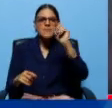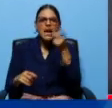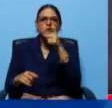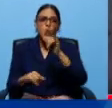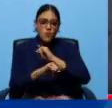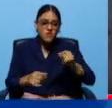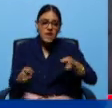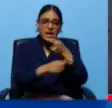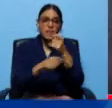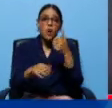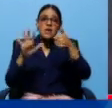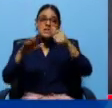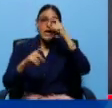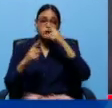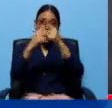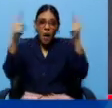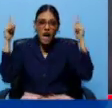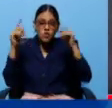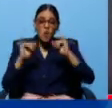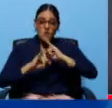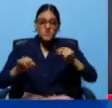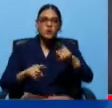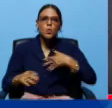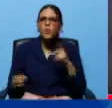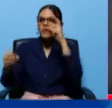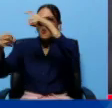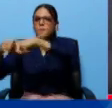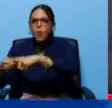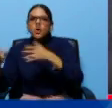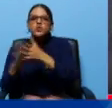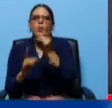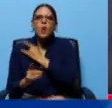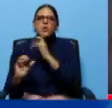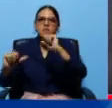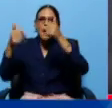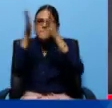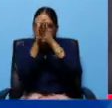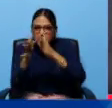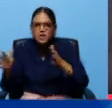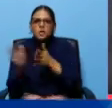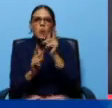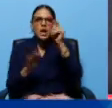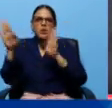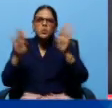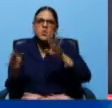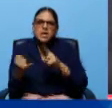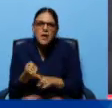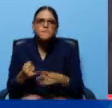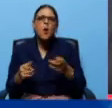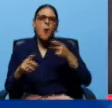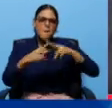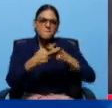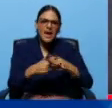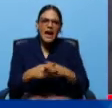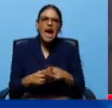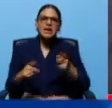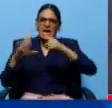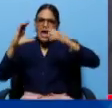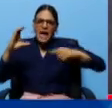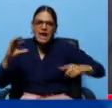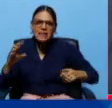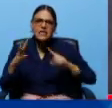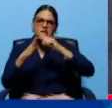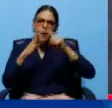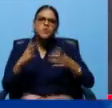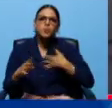acá de sexto año y aquí mismo pueden seguir niveles universitarios en turismo, en mecánica, en electrónica, en cualquier especialidad. ¿Qué